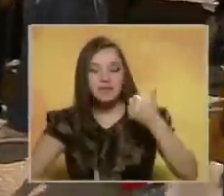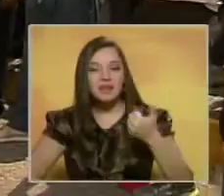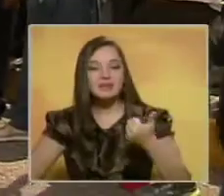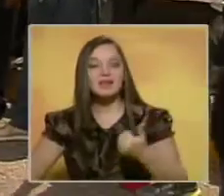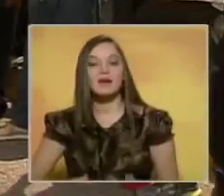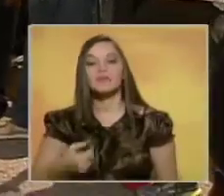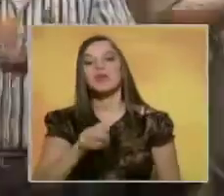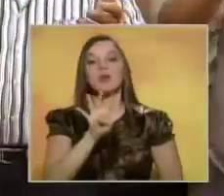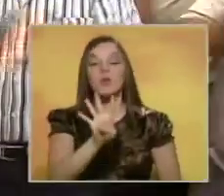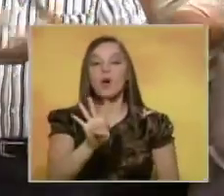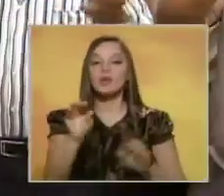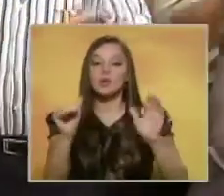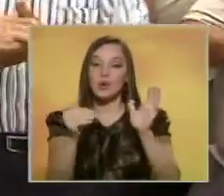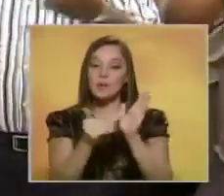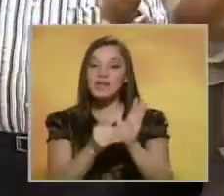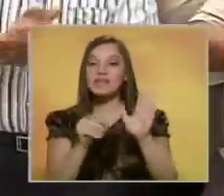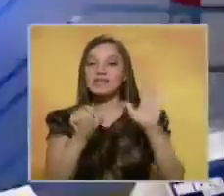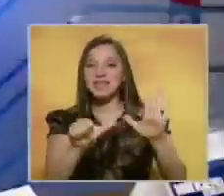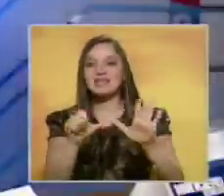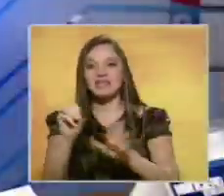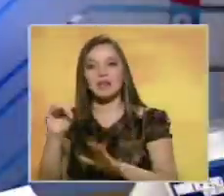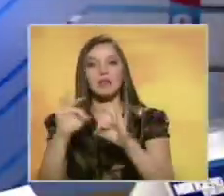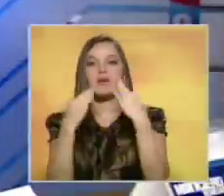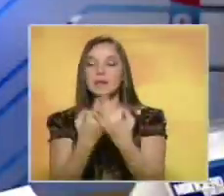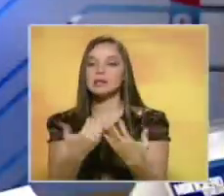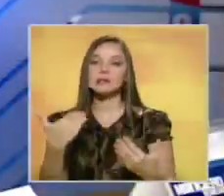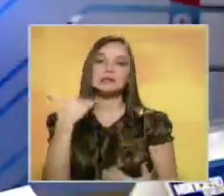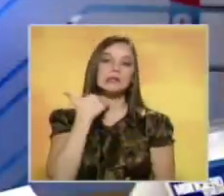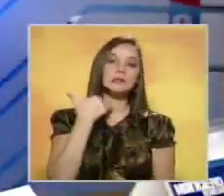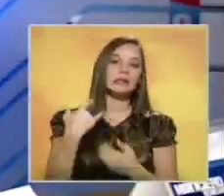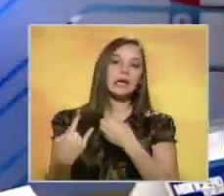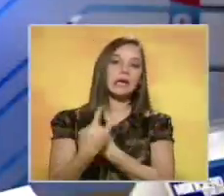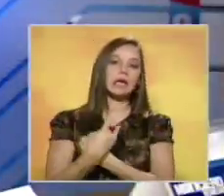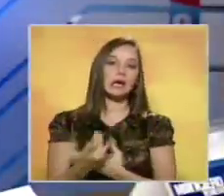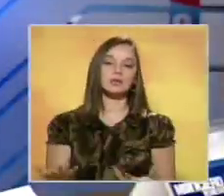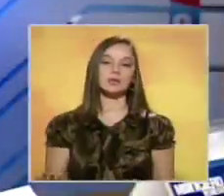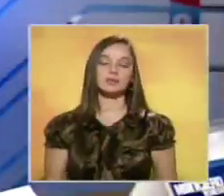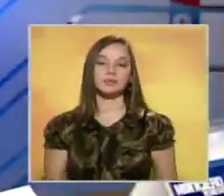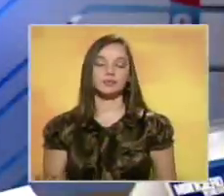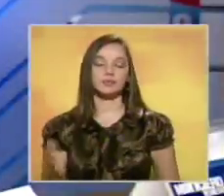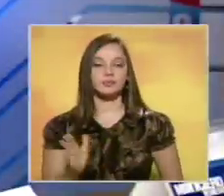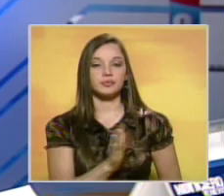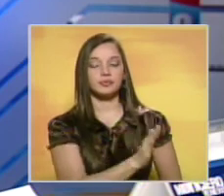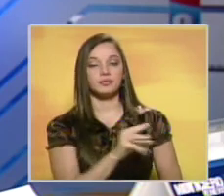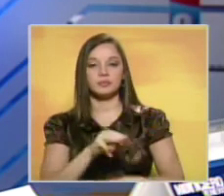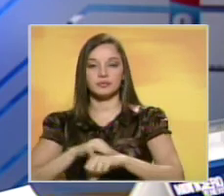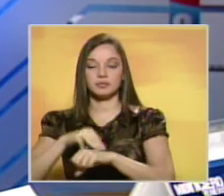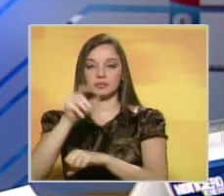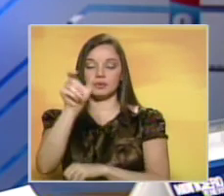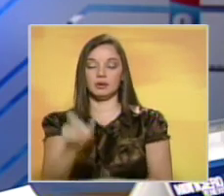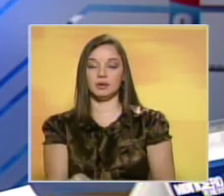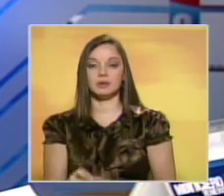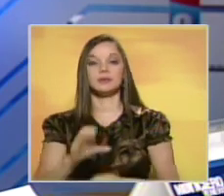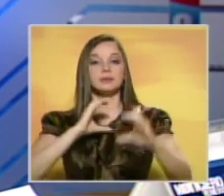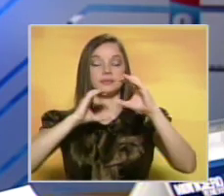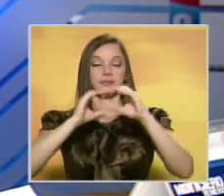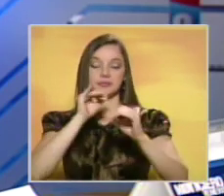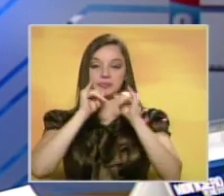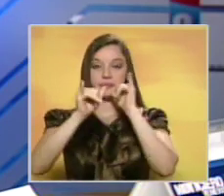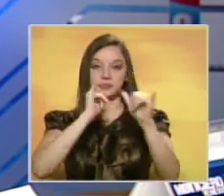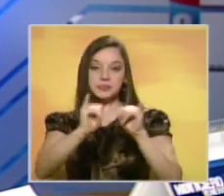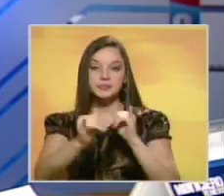7.400 familias afectadas por esta estafa. La ministra para la Comunicación e Información, Jacqueline Faría, y el ministro para